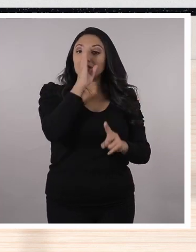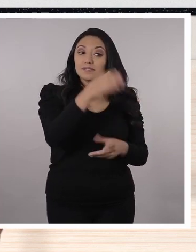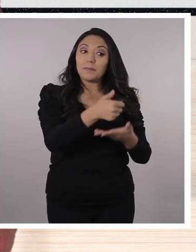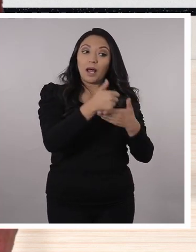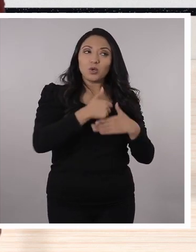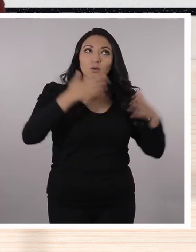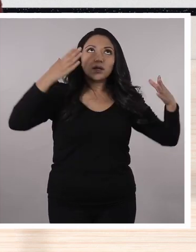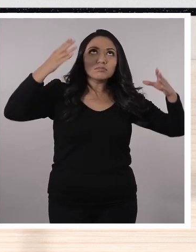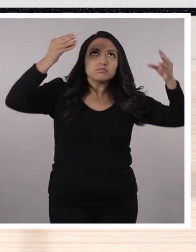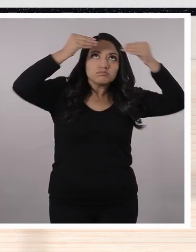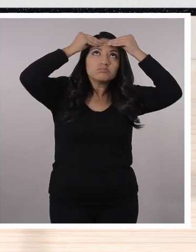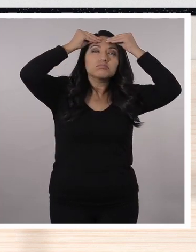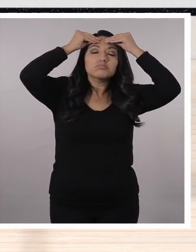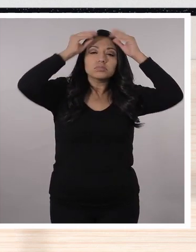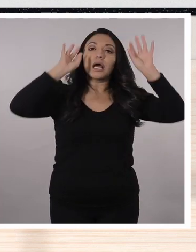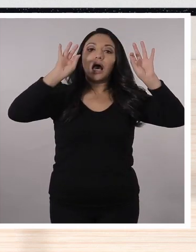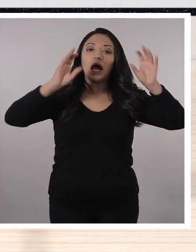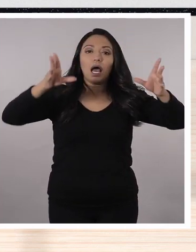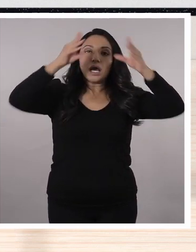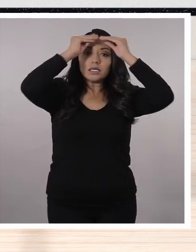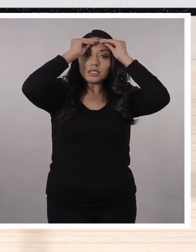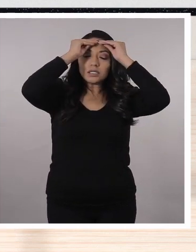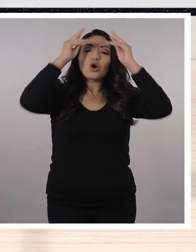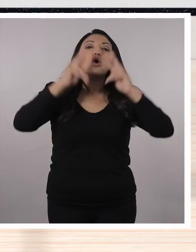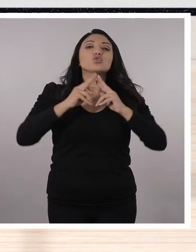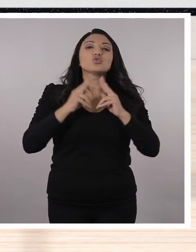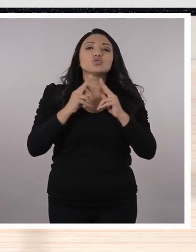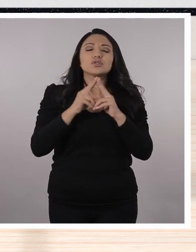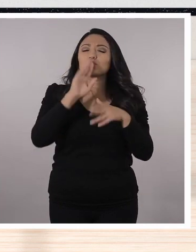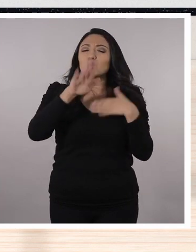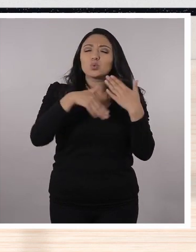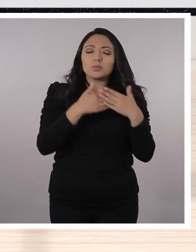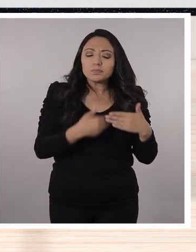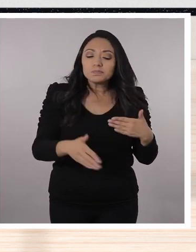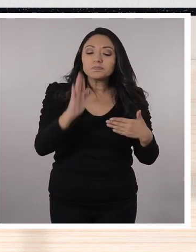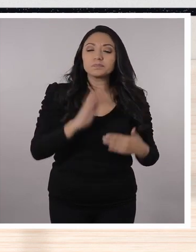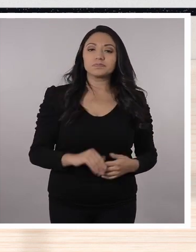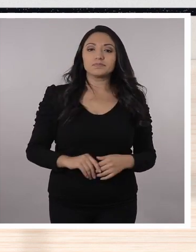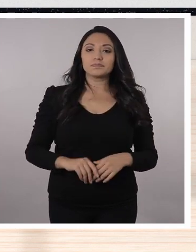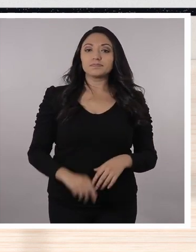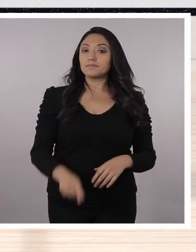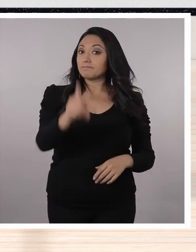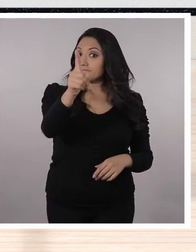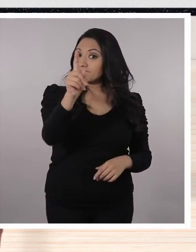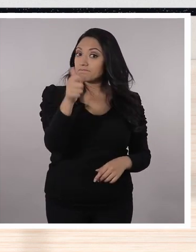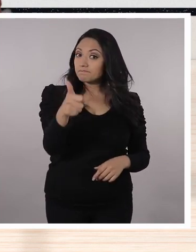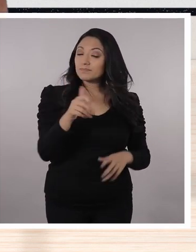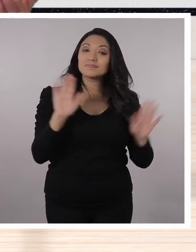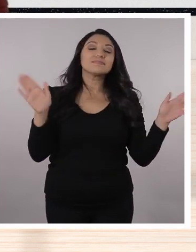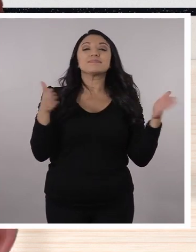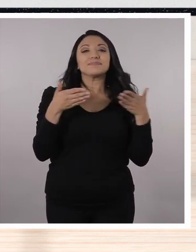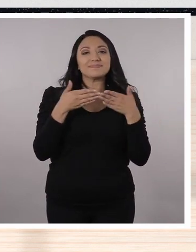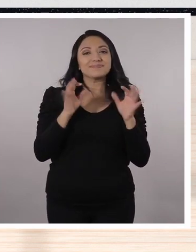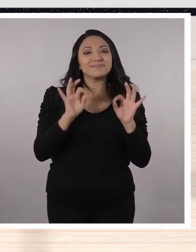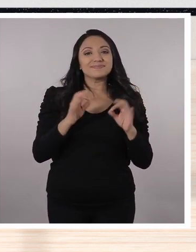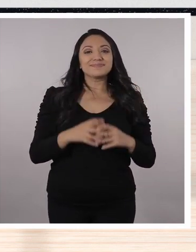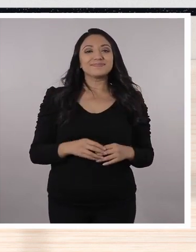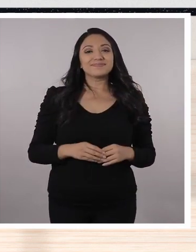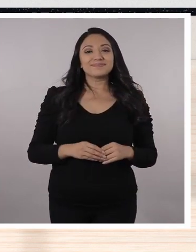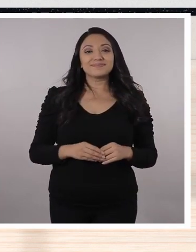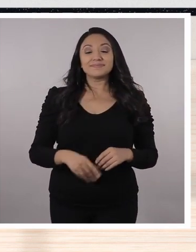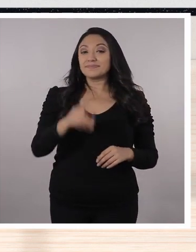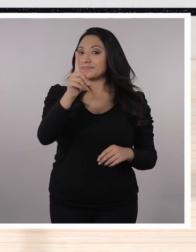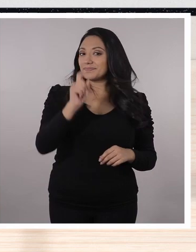realidad siempre me ayudan también a asentar los conocimientos de toda la clase. Muy bien, de eso se trata, chicos. Creo que con eso cerramos la